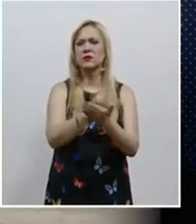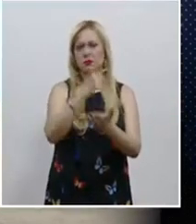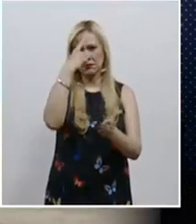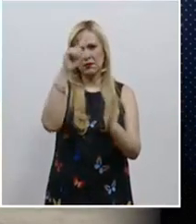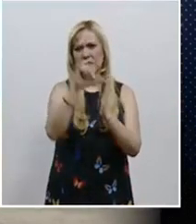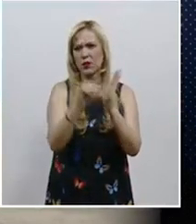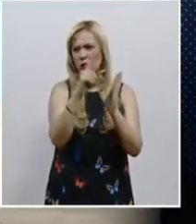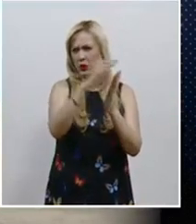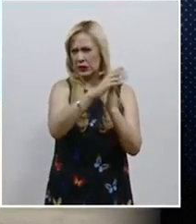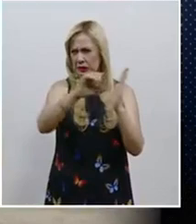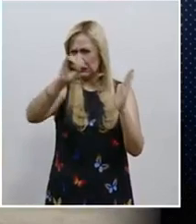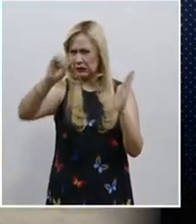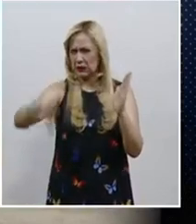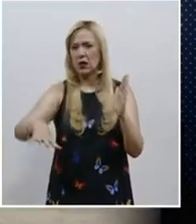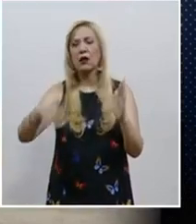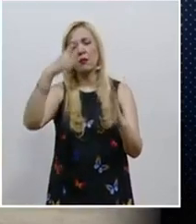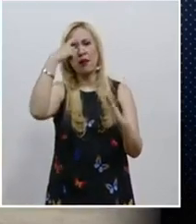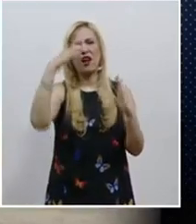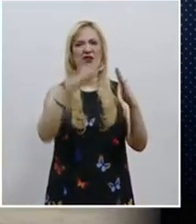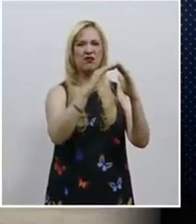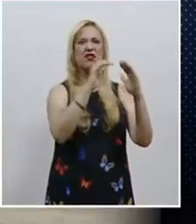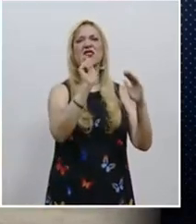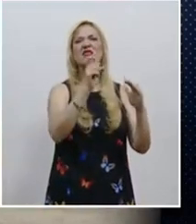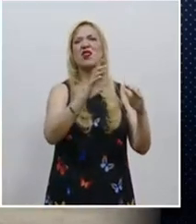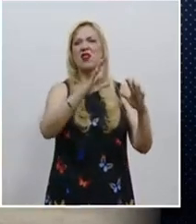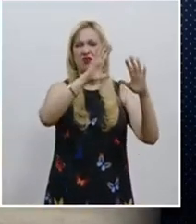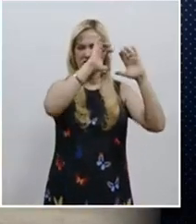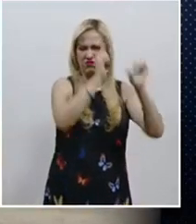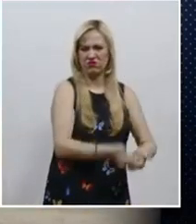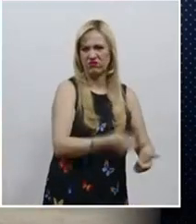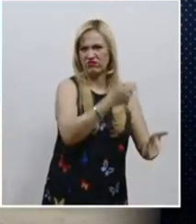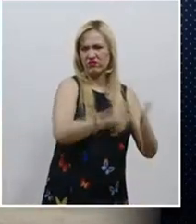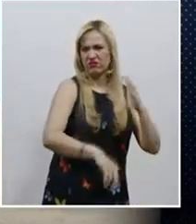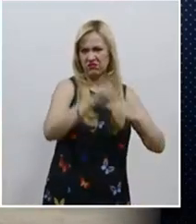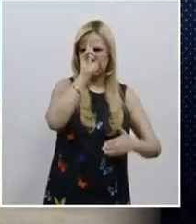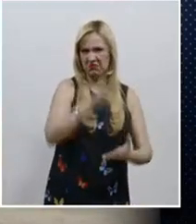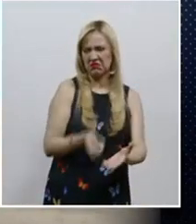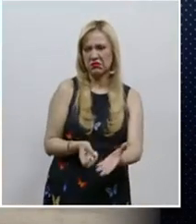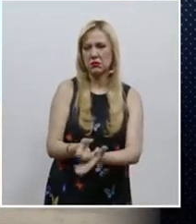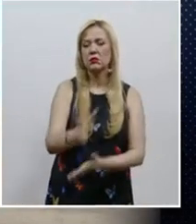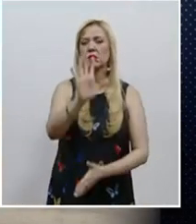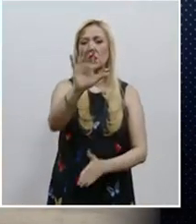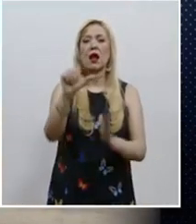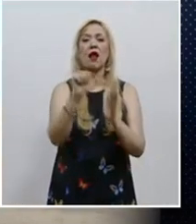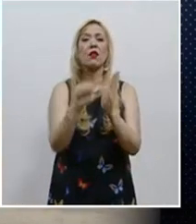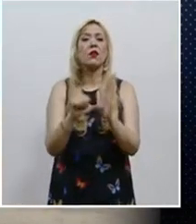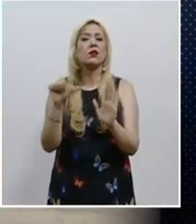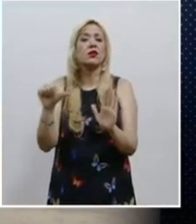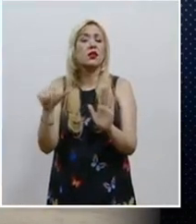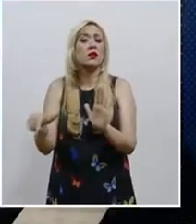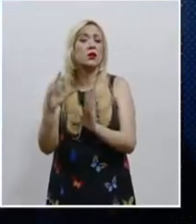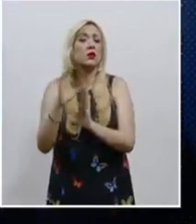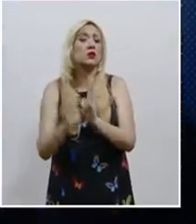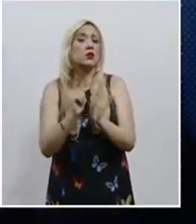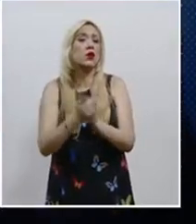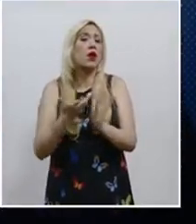cautelar del arraigo del Código Penal Federal. Sin embargo, dicha medida prejudicial prevalece en el artículo 16 de la